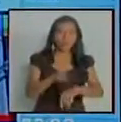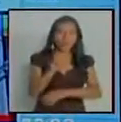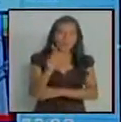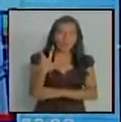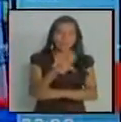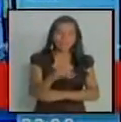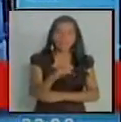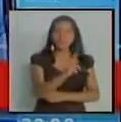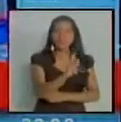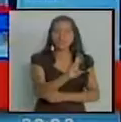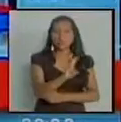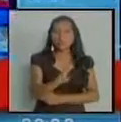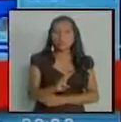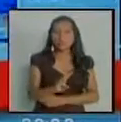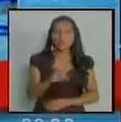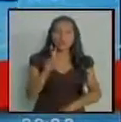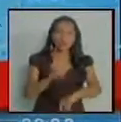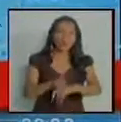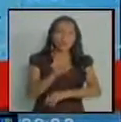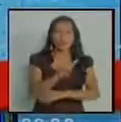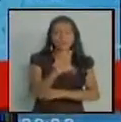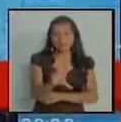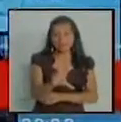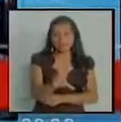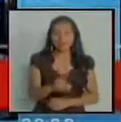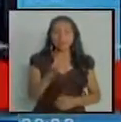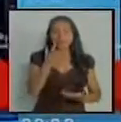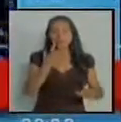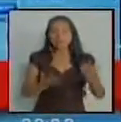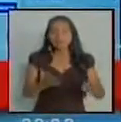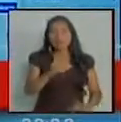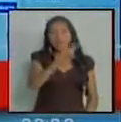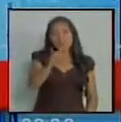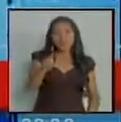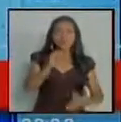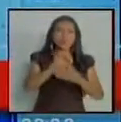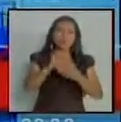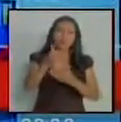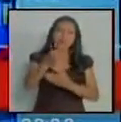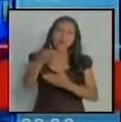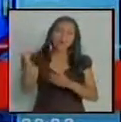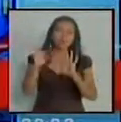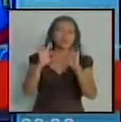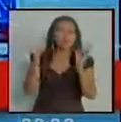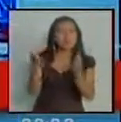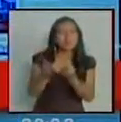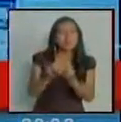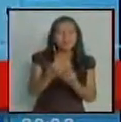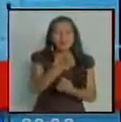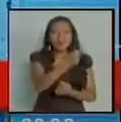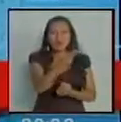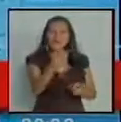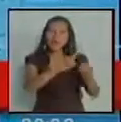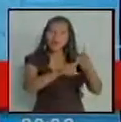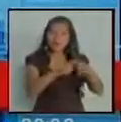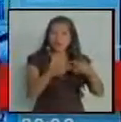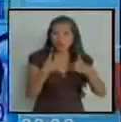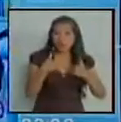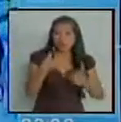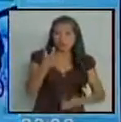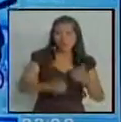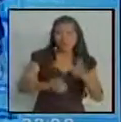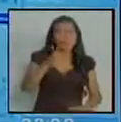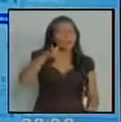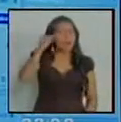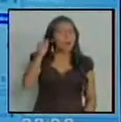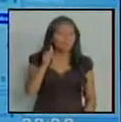Twitter @Hora23. Probablemente usted o algún familiar suyo o algún amigo sufre de problemas de